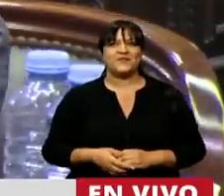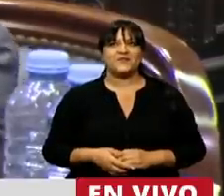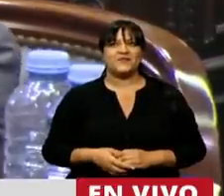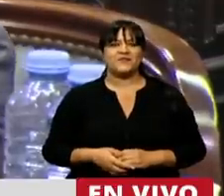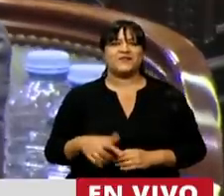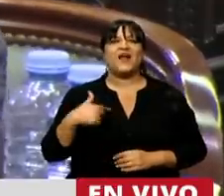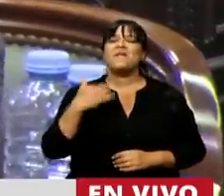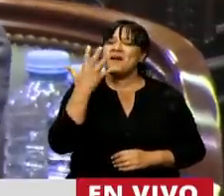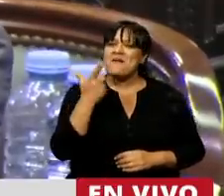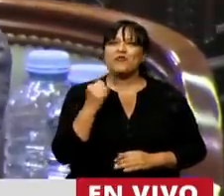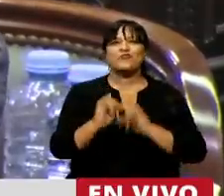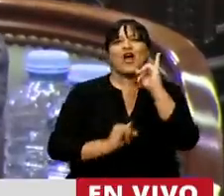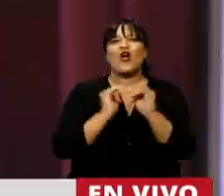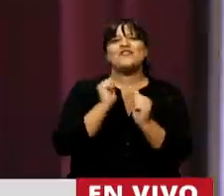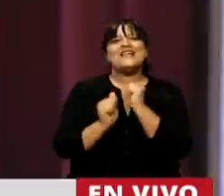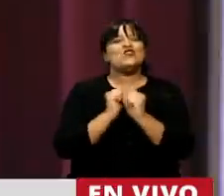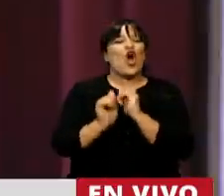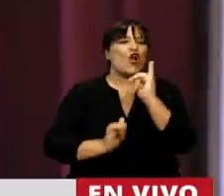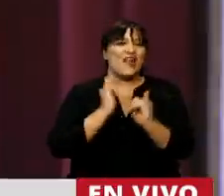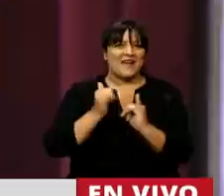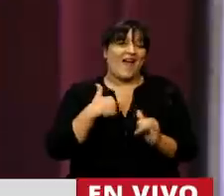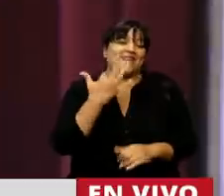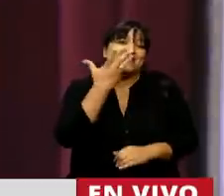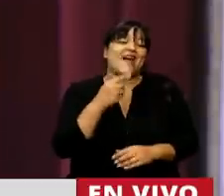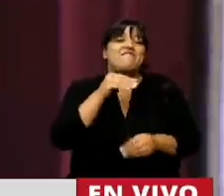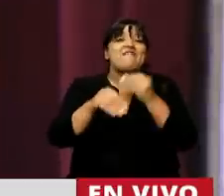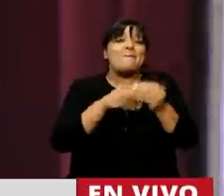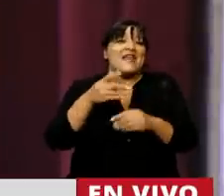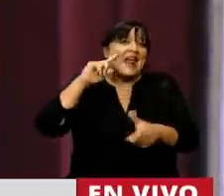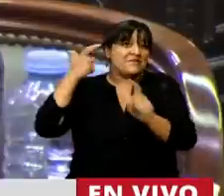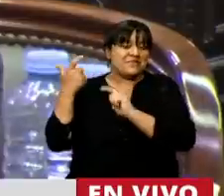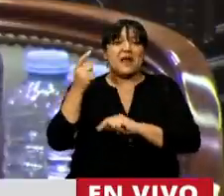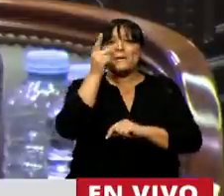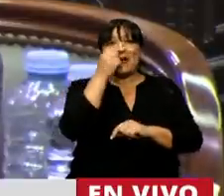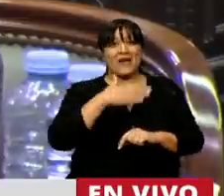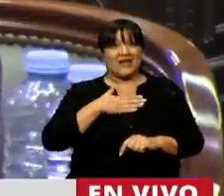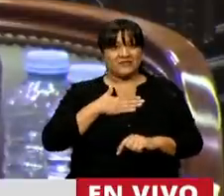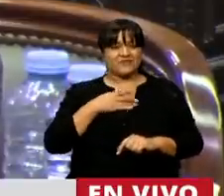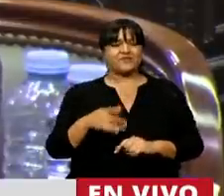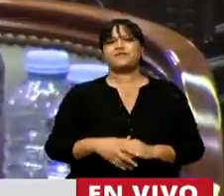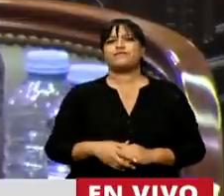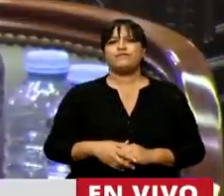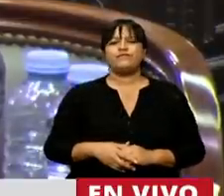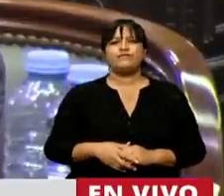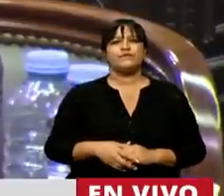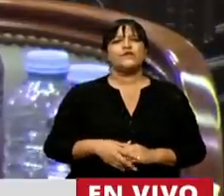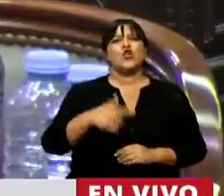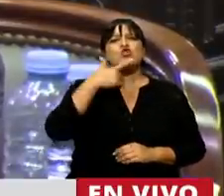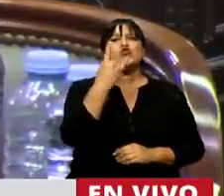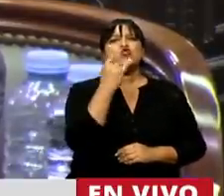A mí me gusta contar historias. Le voy a contar una mía, la familiar. Mi viejo era su oficial del